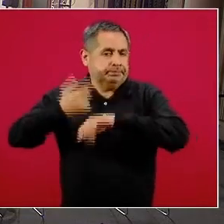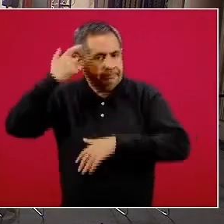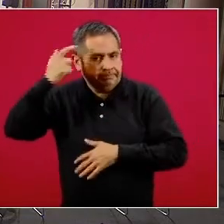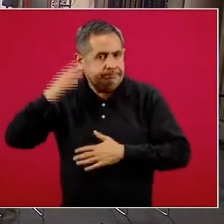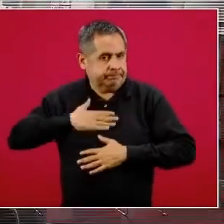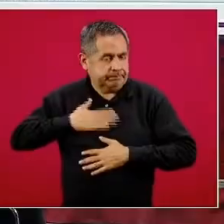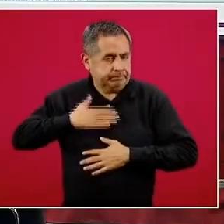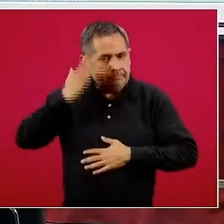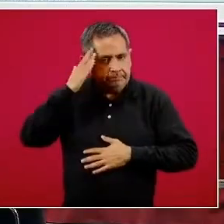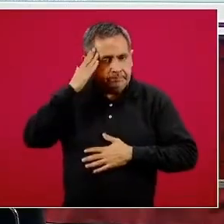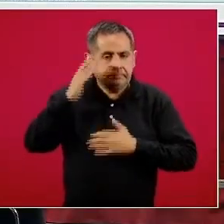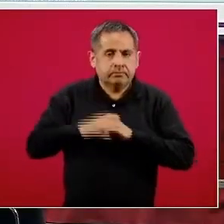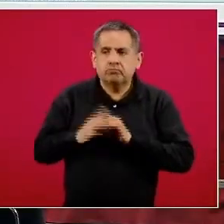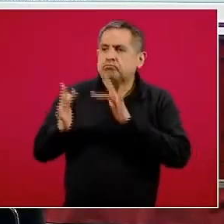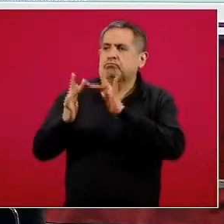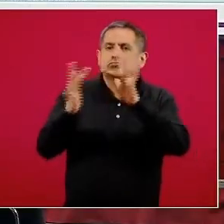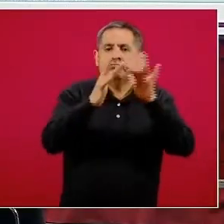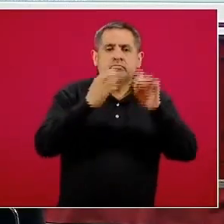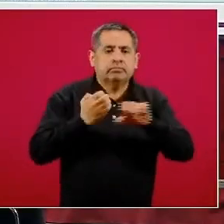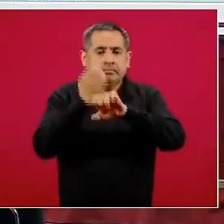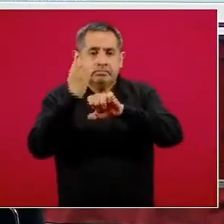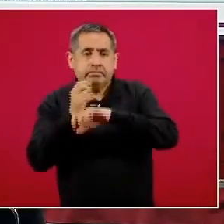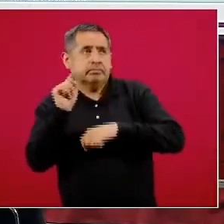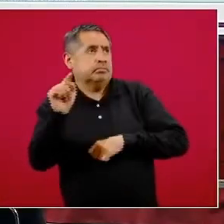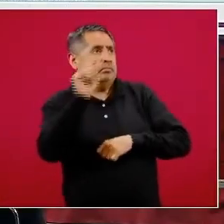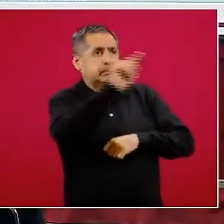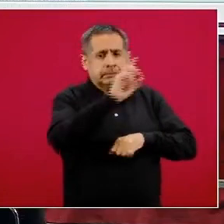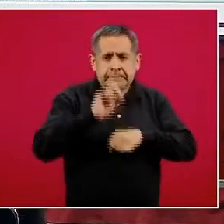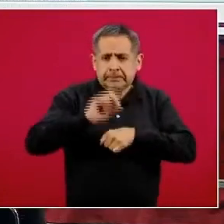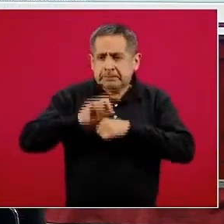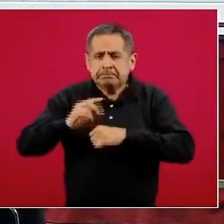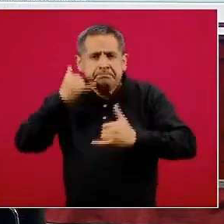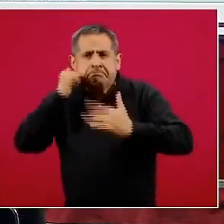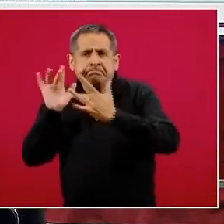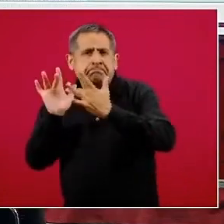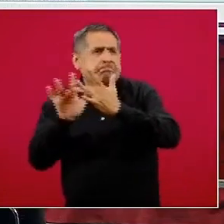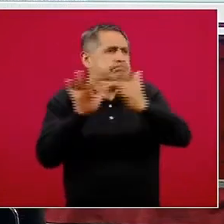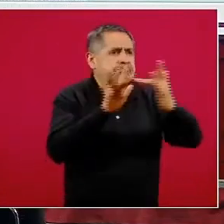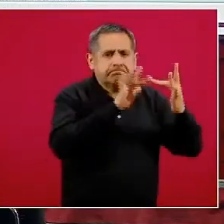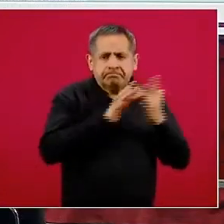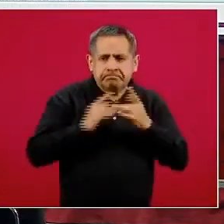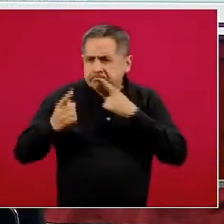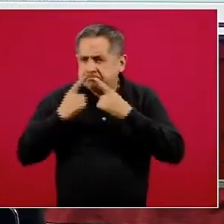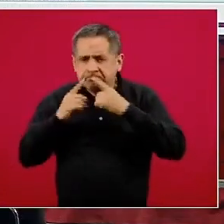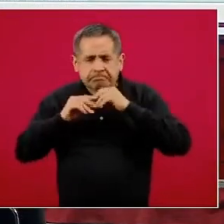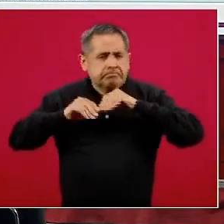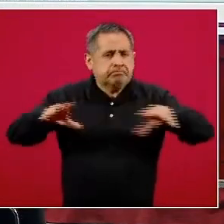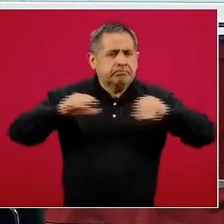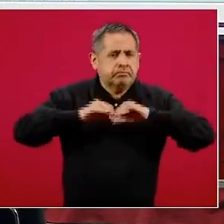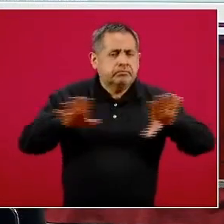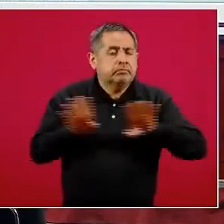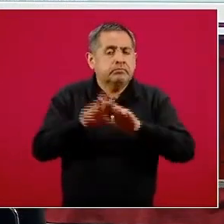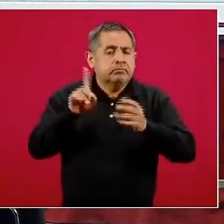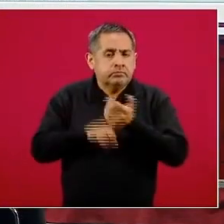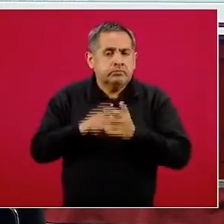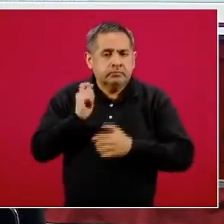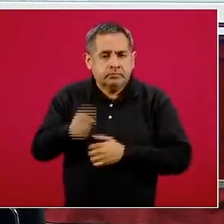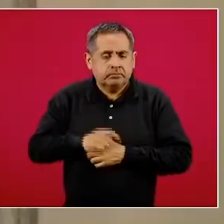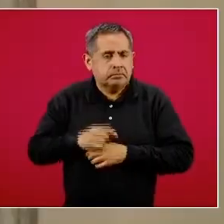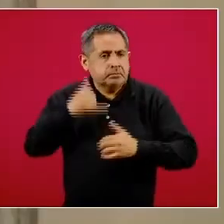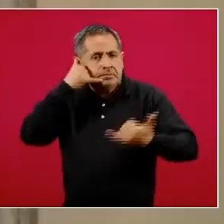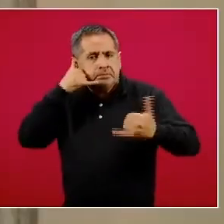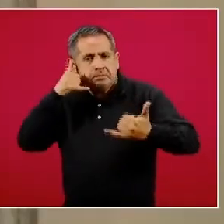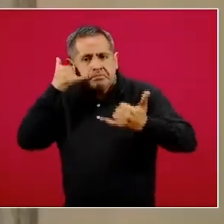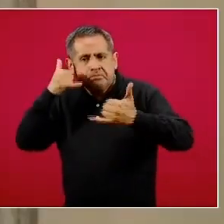contacto específicamente con las entidades federativas de manera diaria a través de una comunicación que establecemos de manera